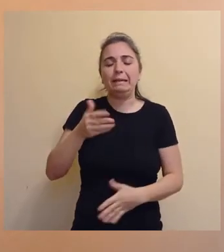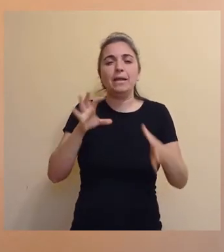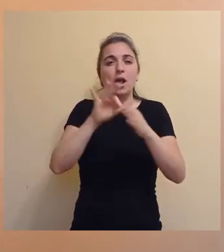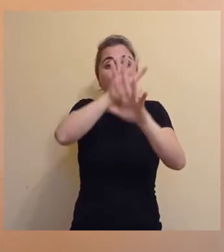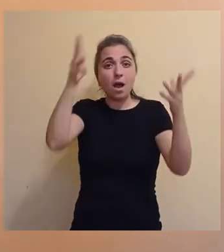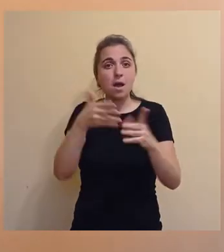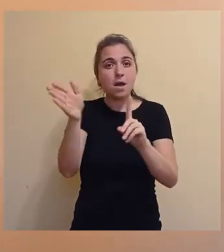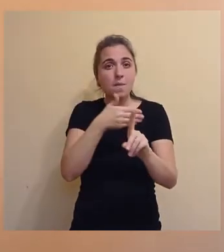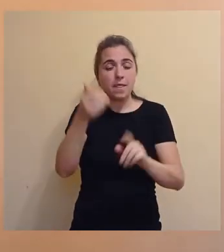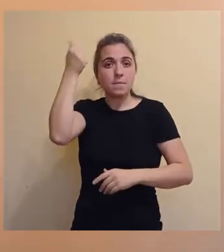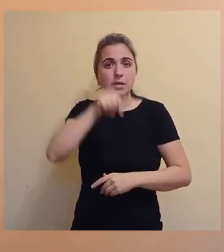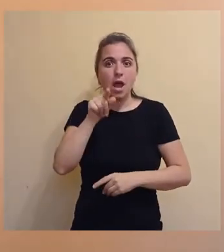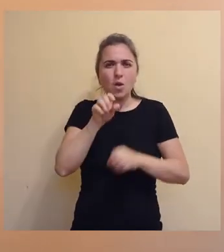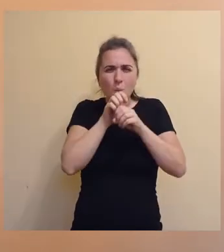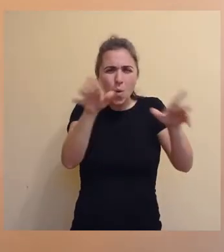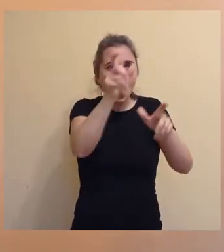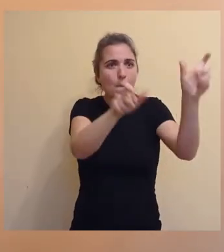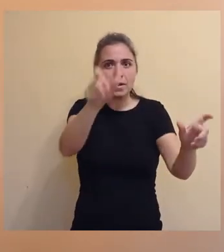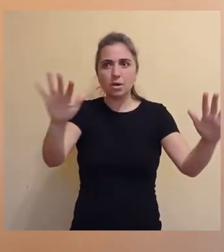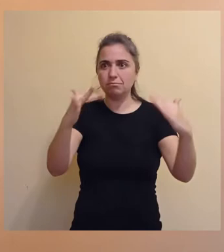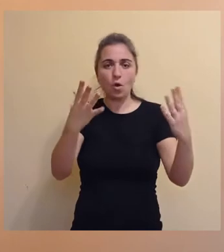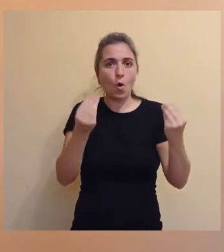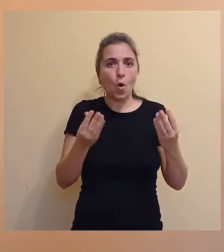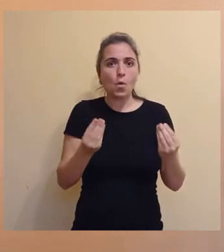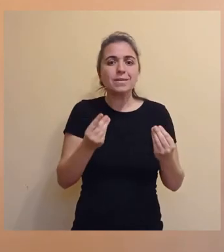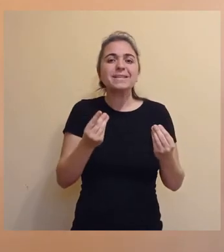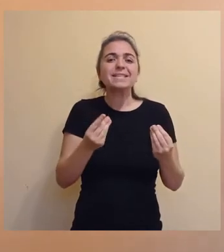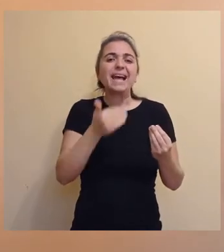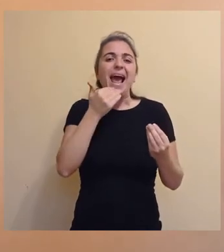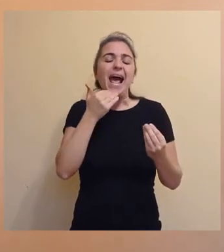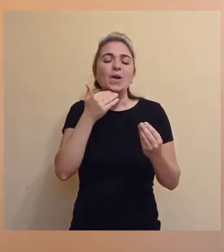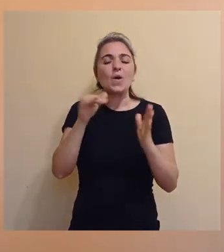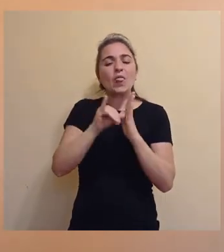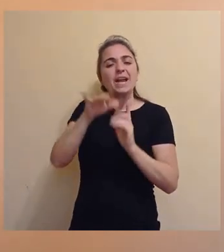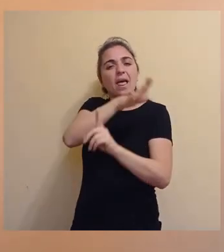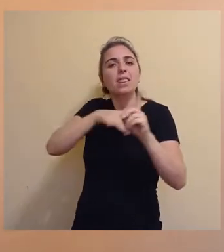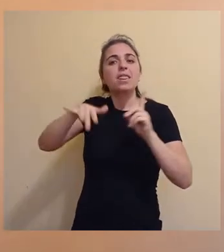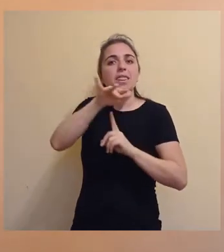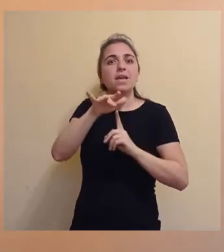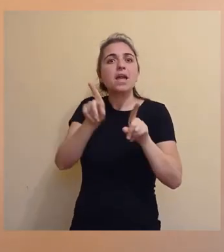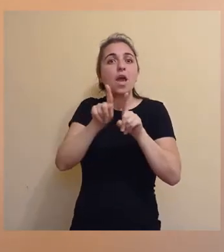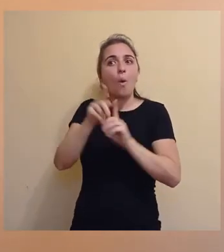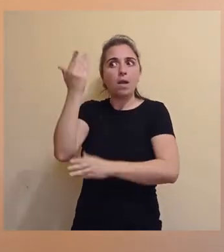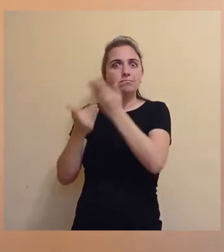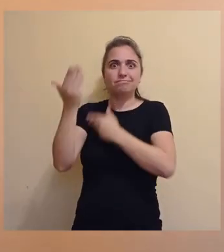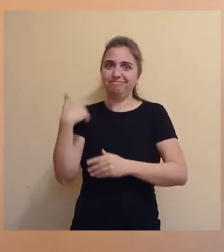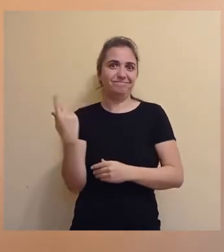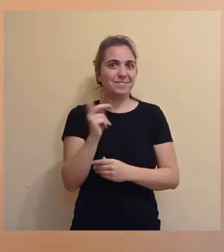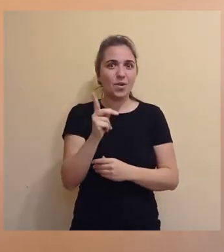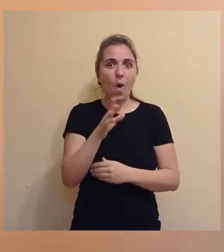ciberviolencias machistas. Llegan a mucha gente. No es algo que pase en tu entorno más cercano, igual como antes, sino